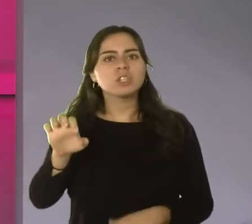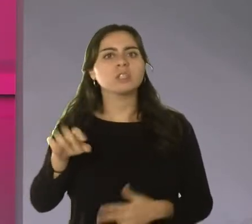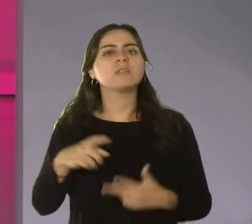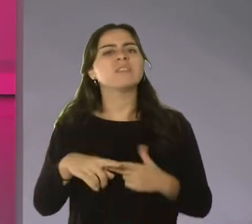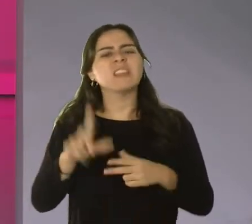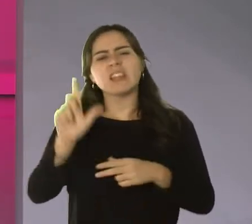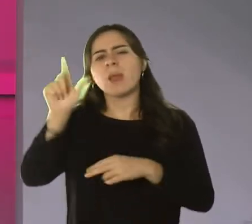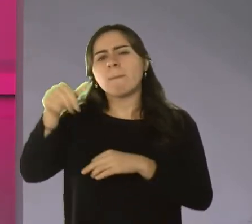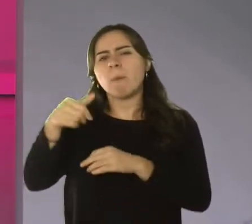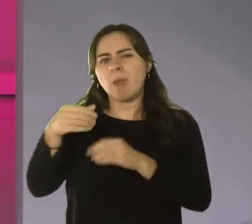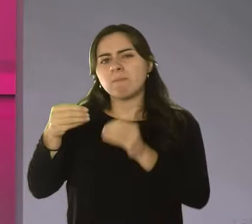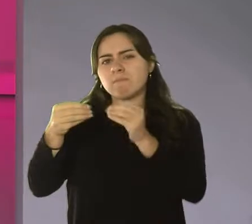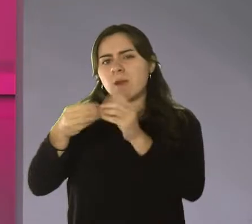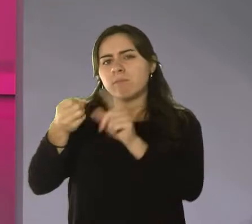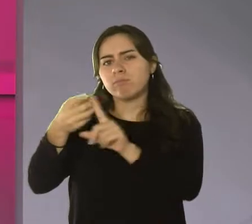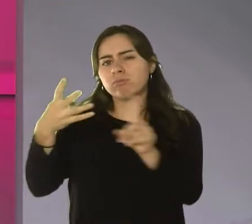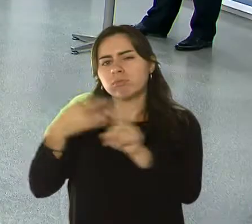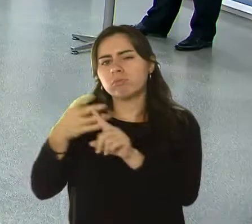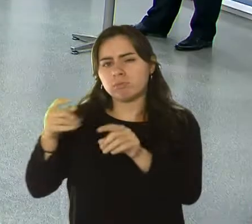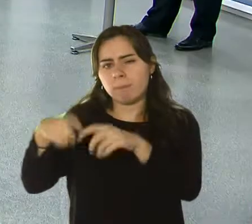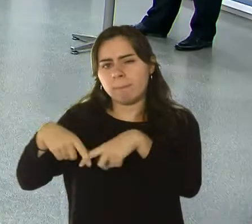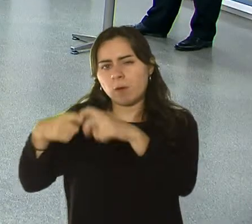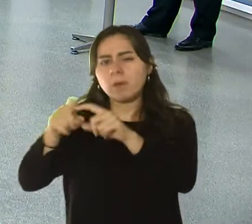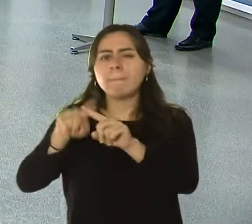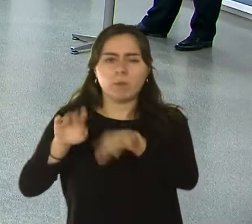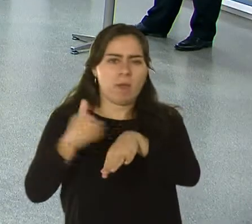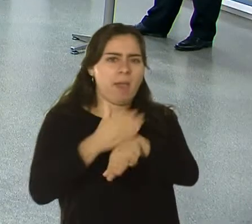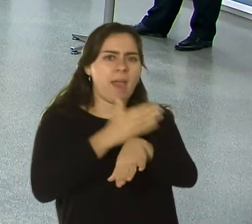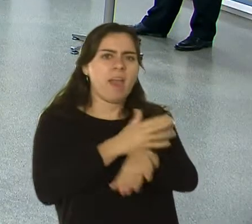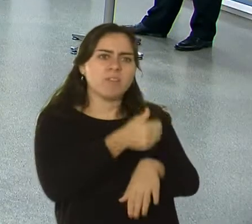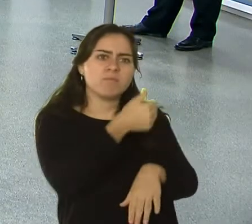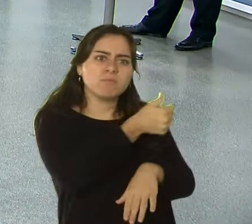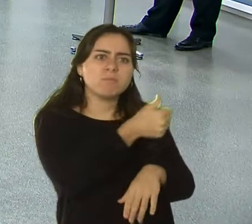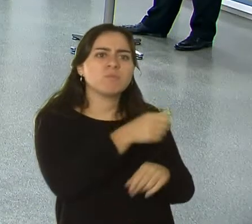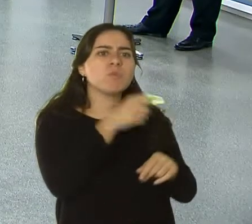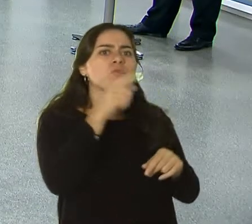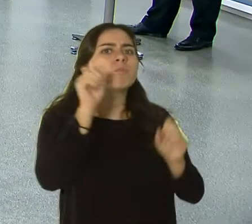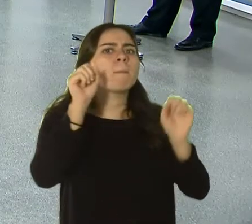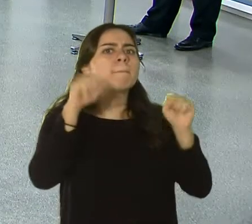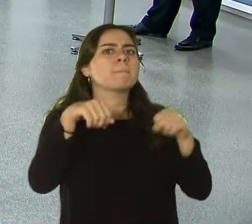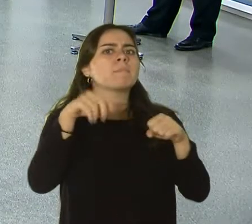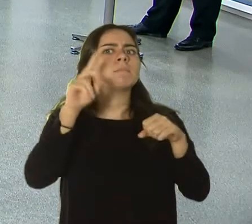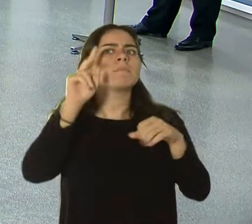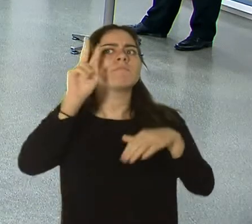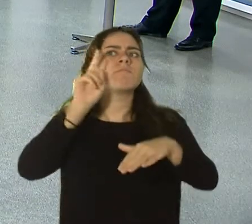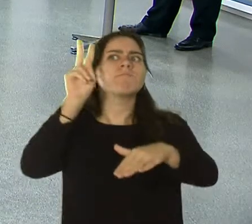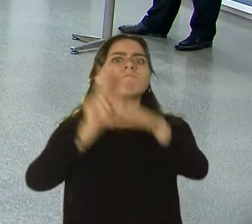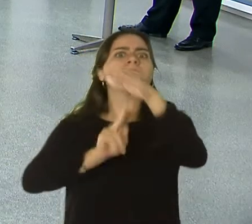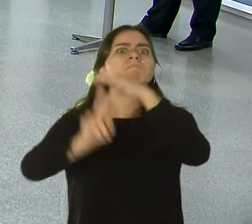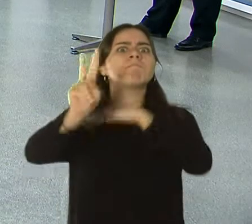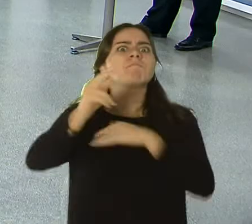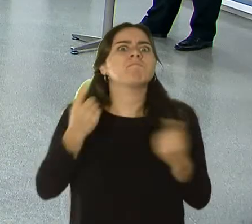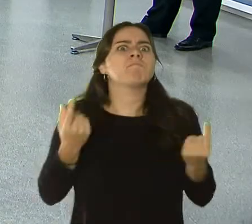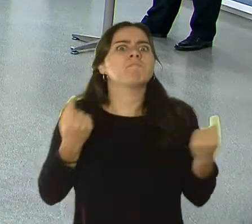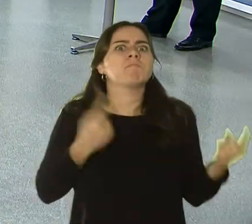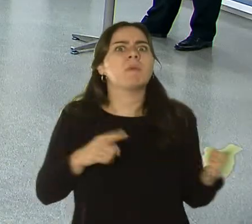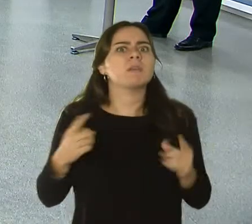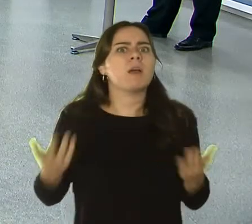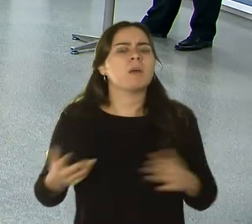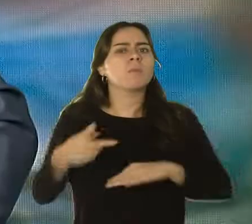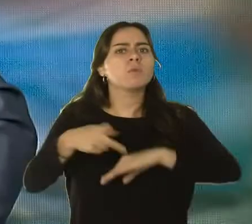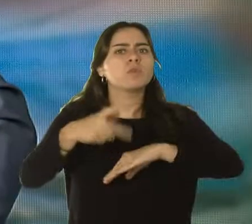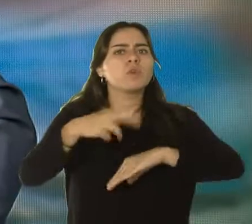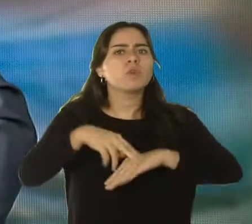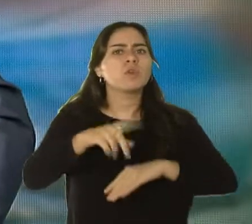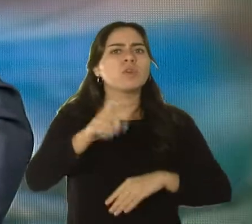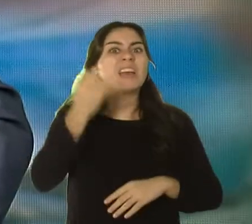pausa, pero no obstante quisiera como a manera de introducción que ustedes prevén ocurra entonces cuando esta burbuja estalle. Bueno,